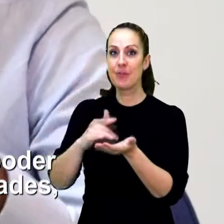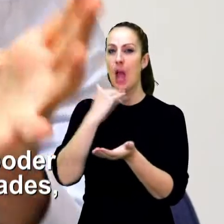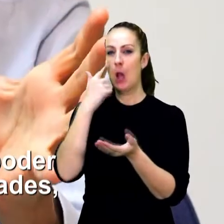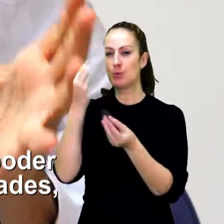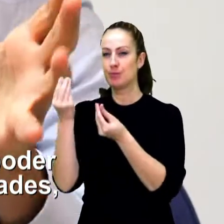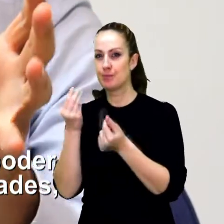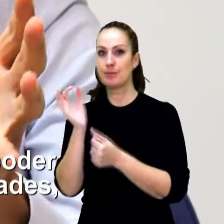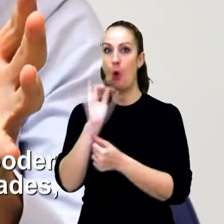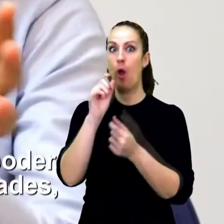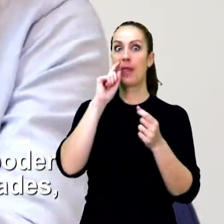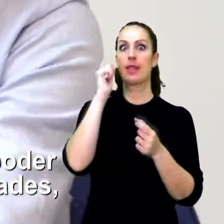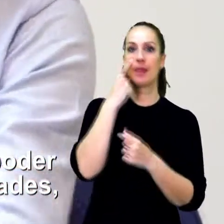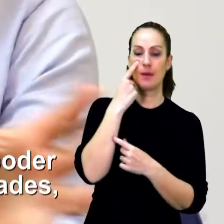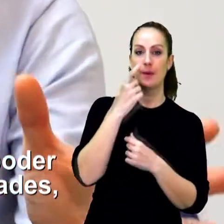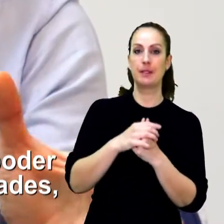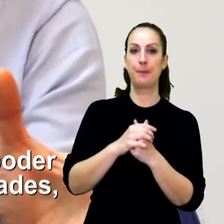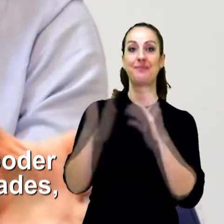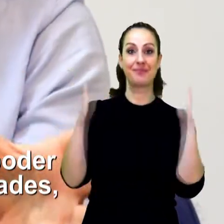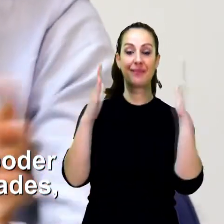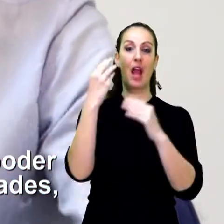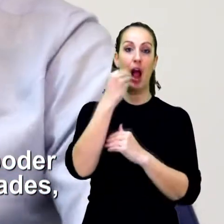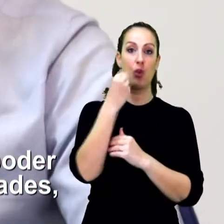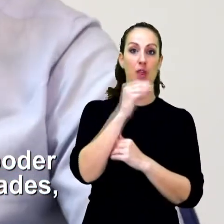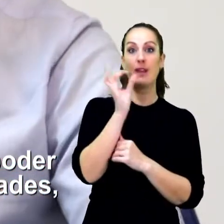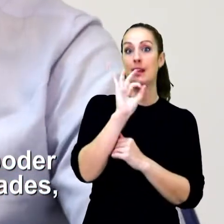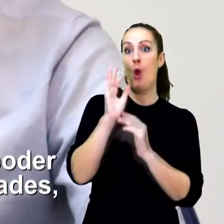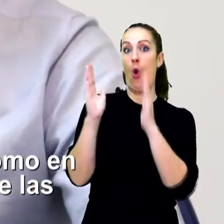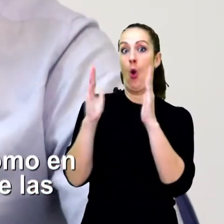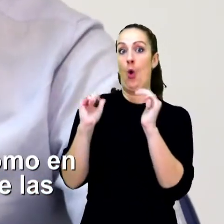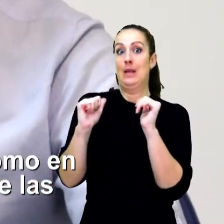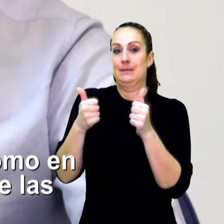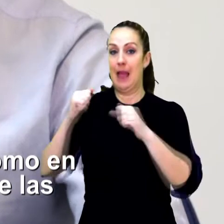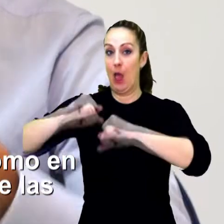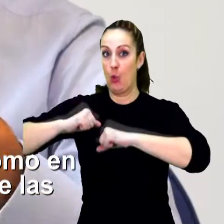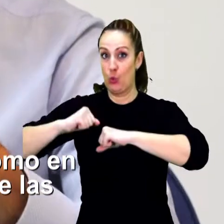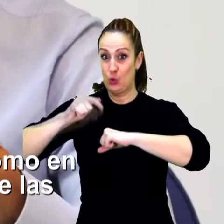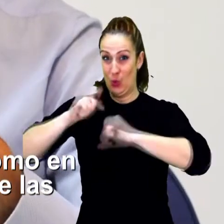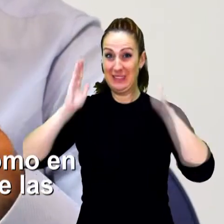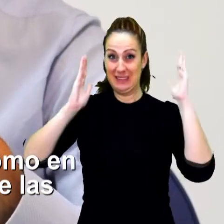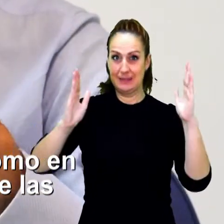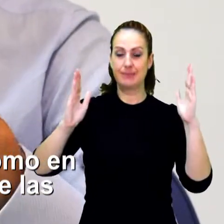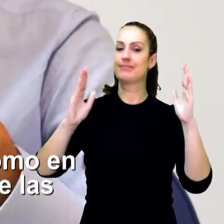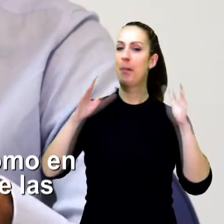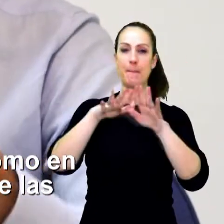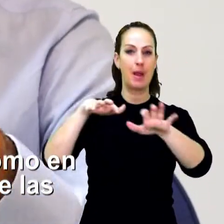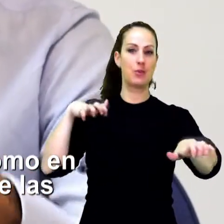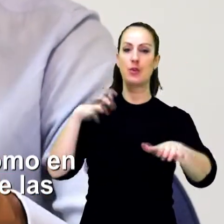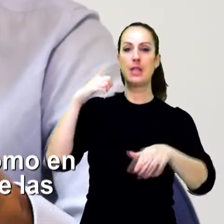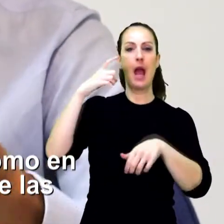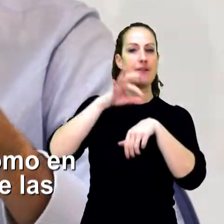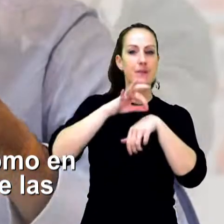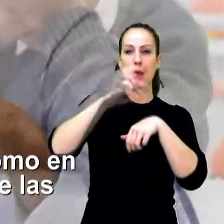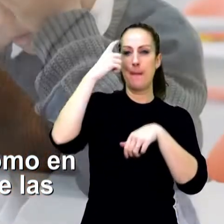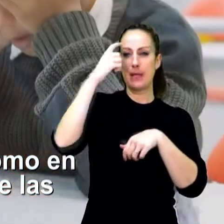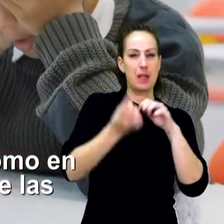o en un momento dado pedir ayuda y poder corregir algo que se detecta en esas edades, que todo el mundo tenemos en mente cómo en esas edades